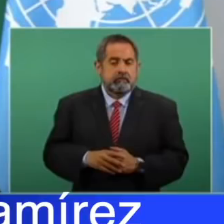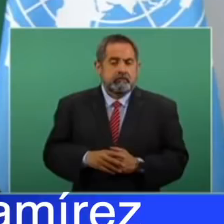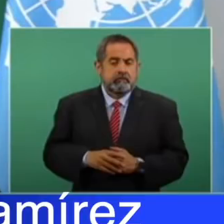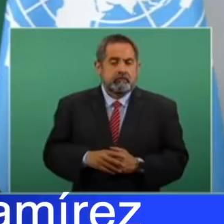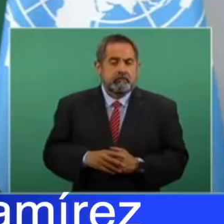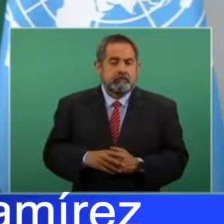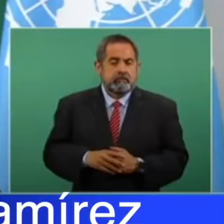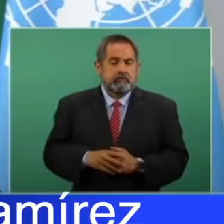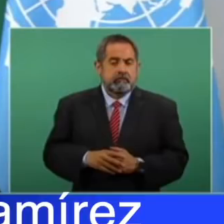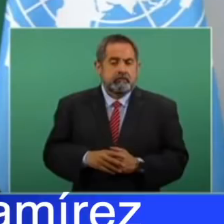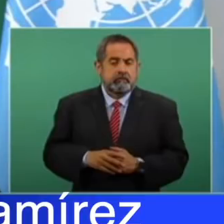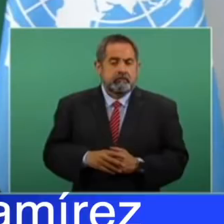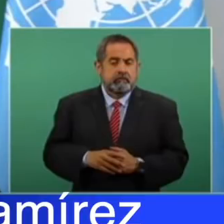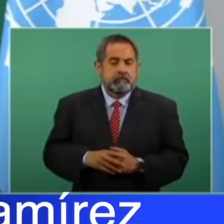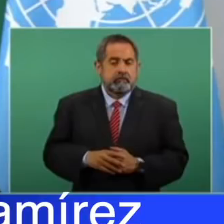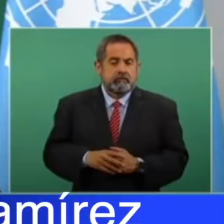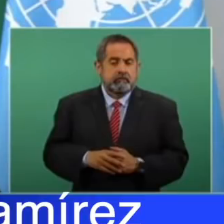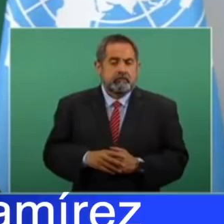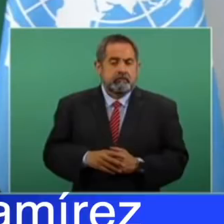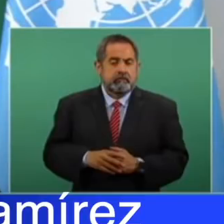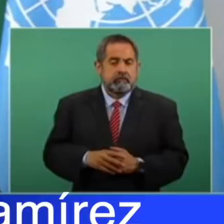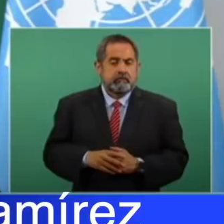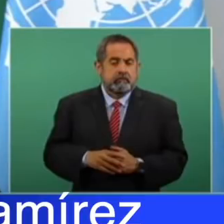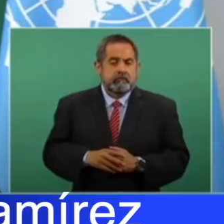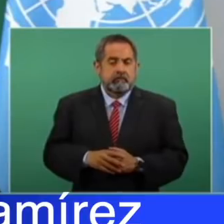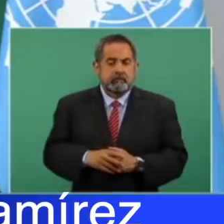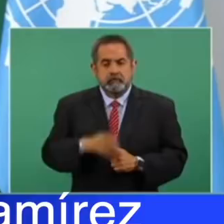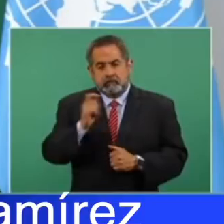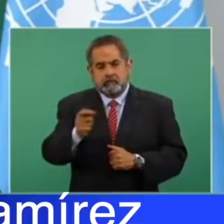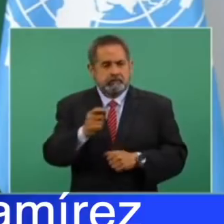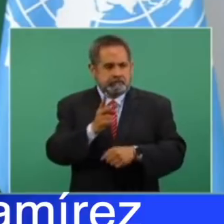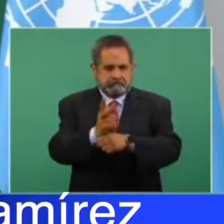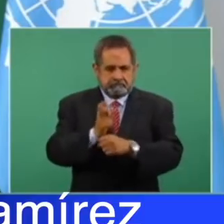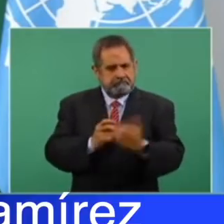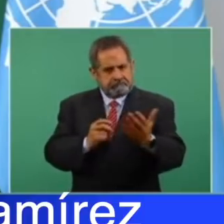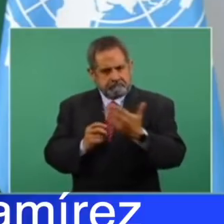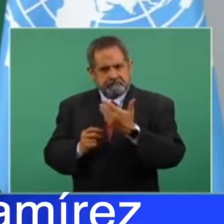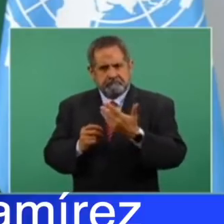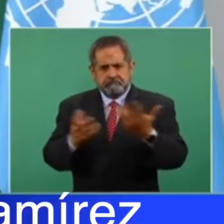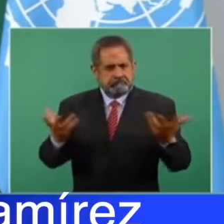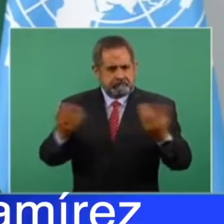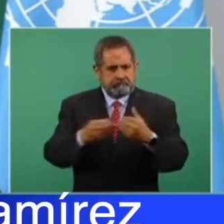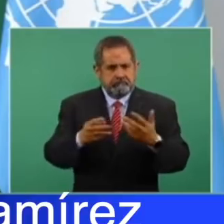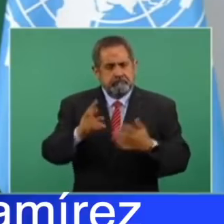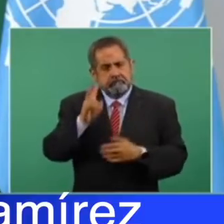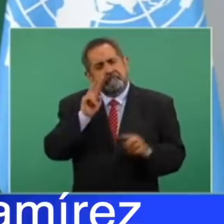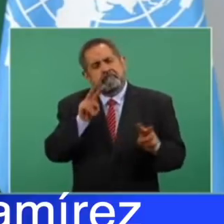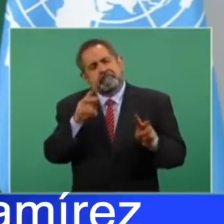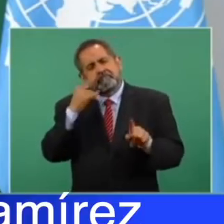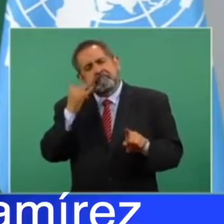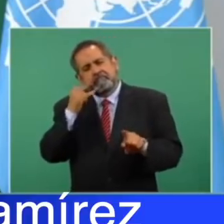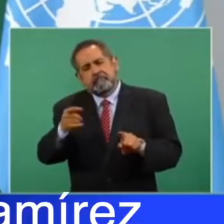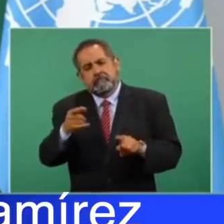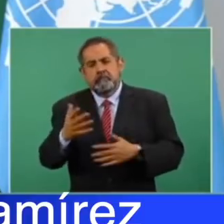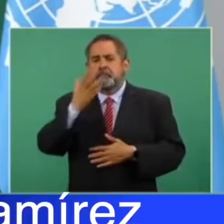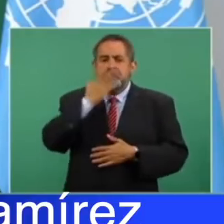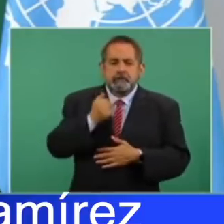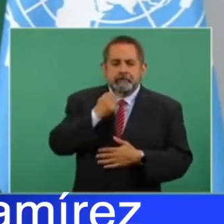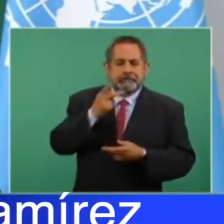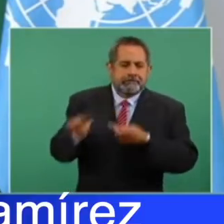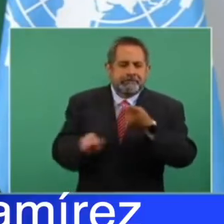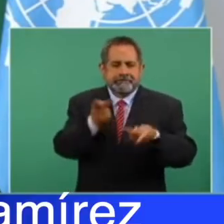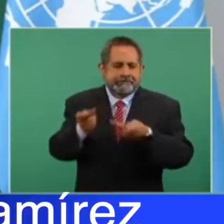los mexicanos. Escuchemos qué fue lo que dijo el presidente. Están invitados a verlo porque no podemos hacer